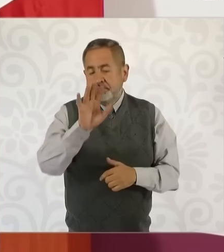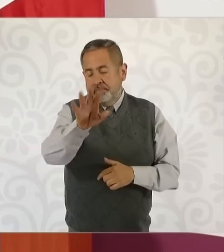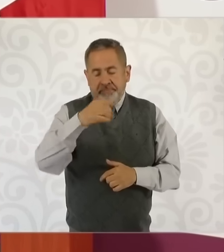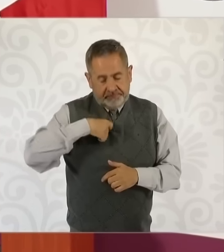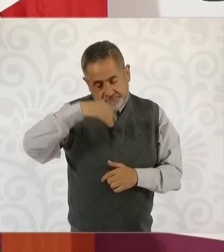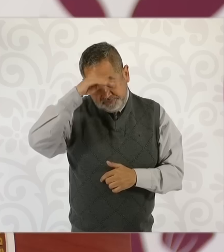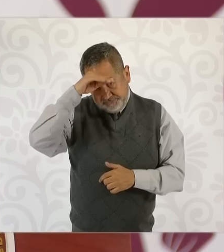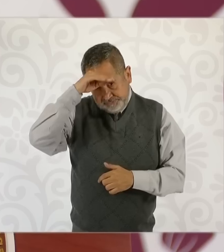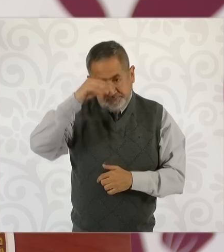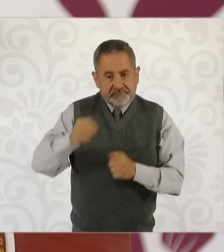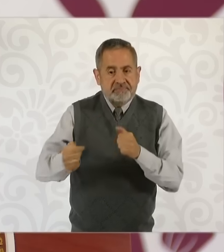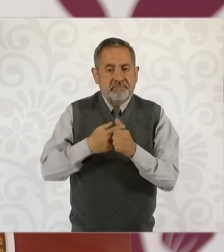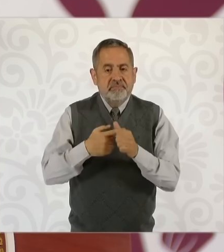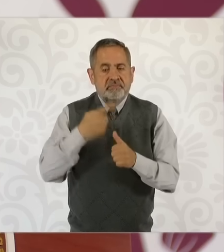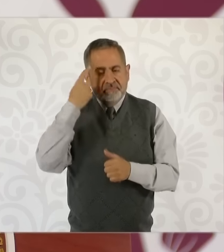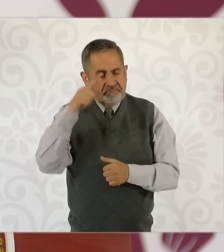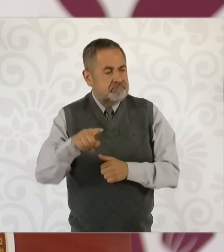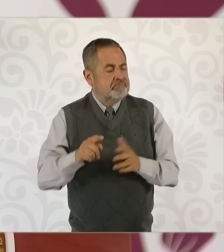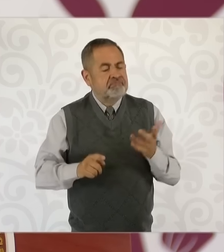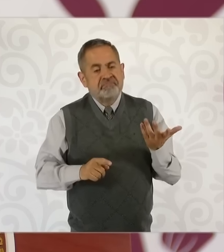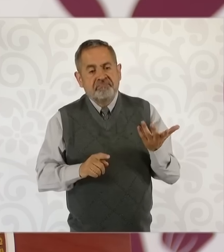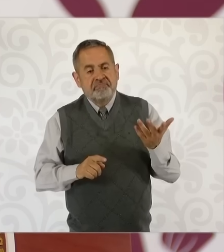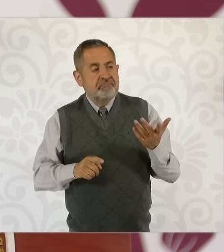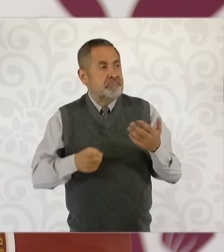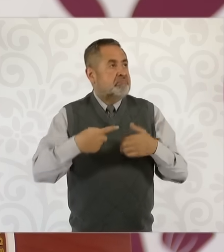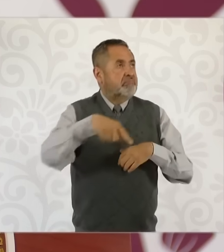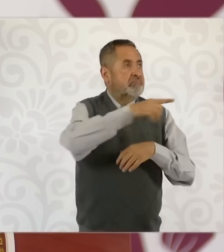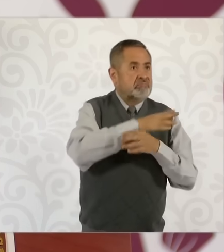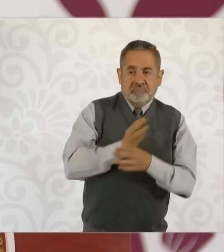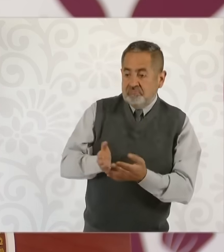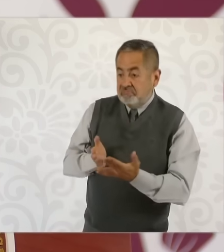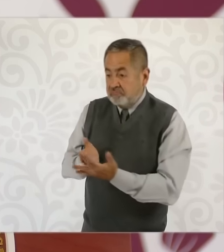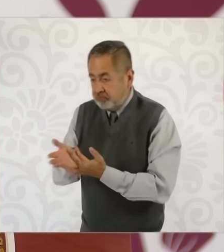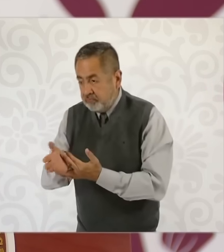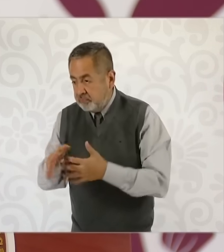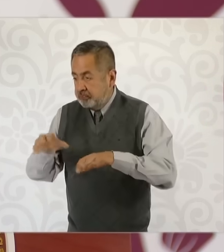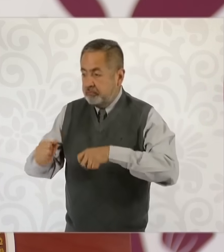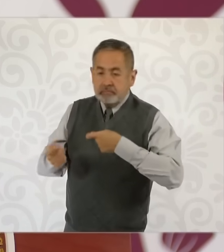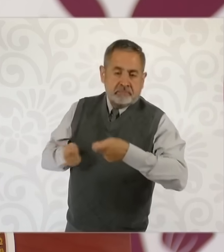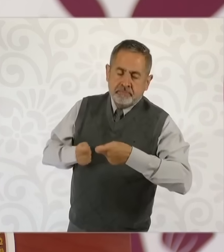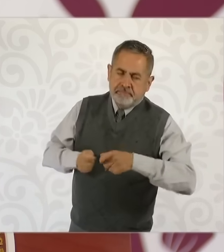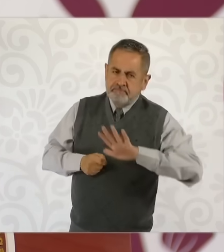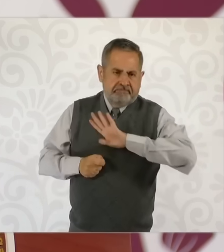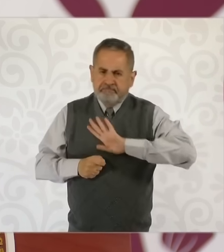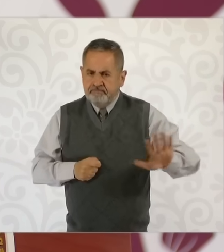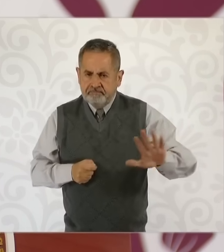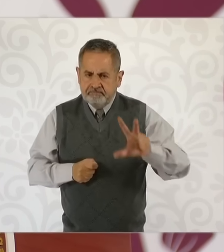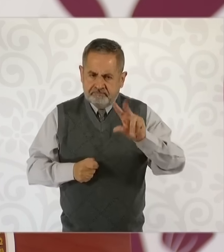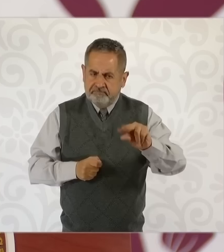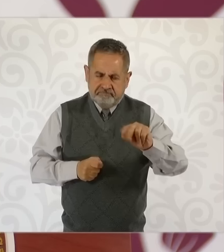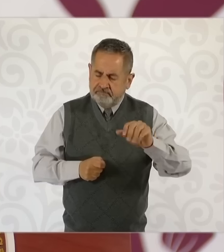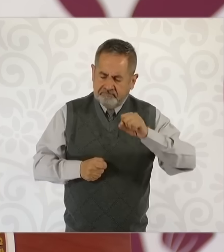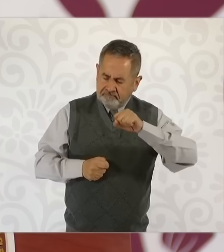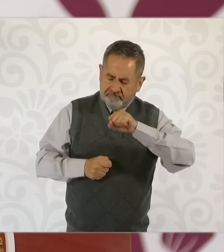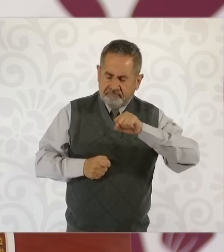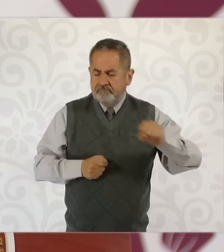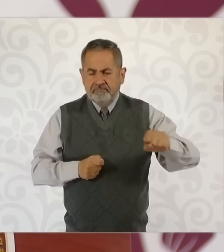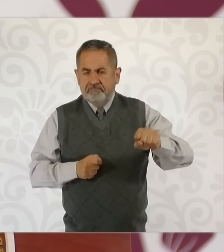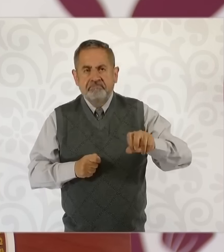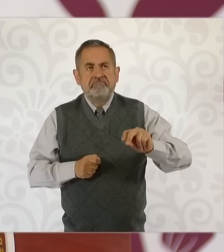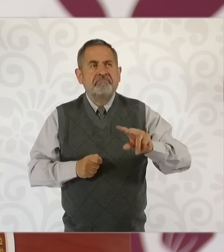que para evitar cualquier injerencismo o cualquier